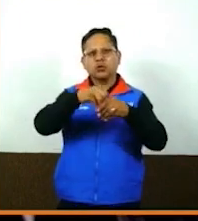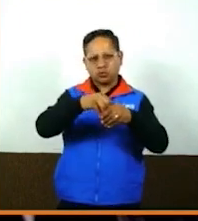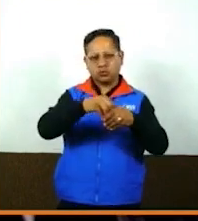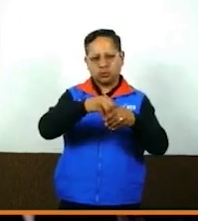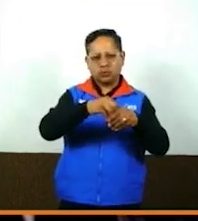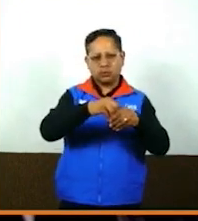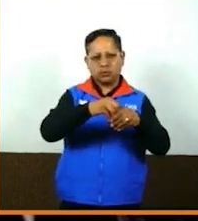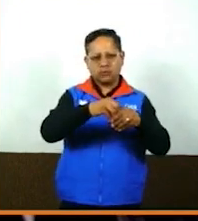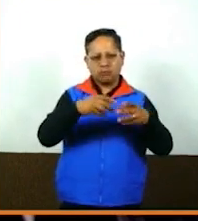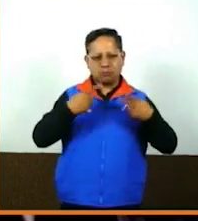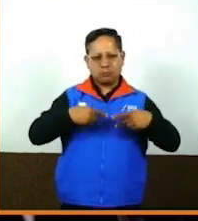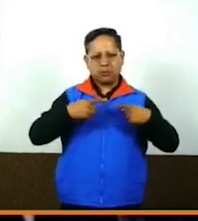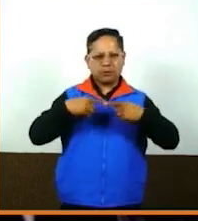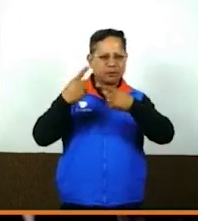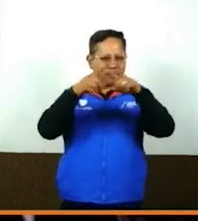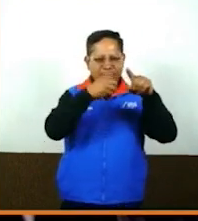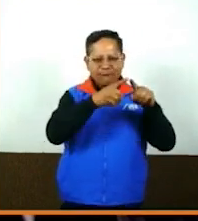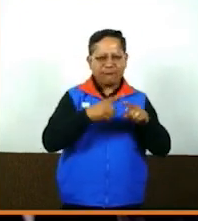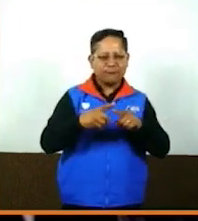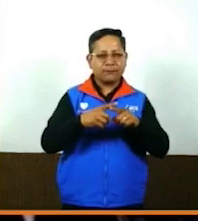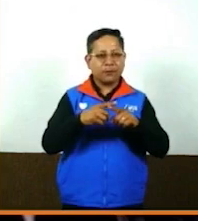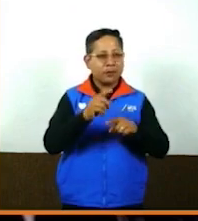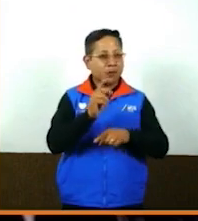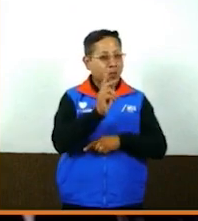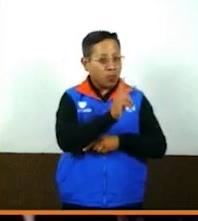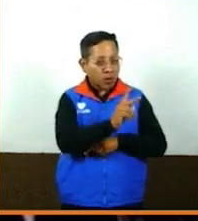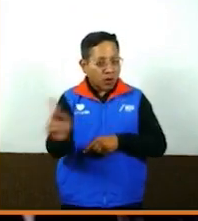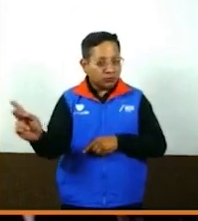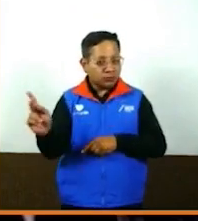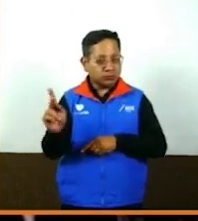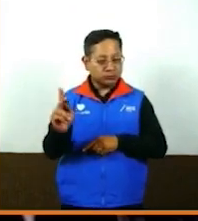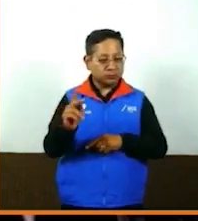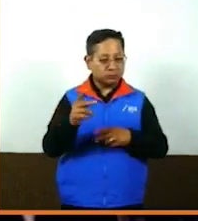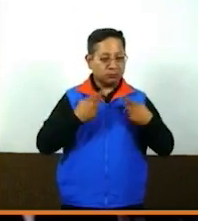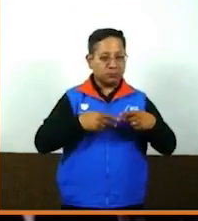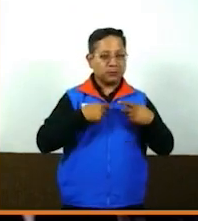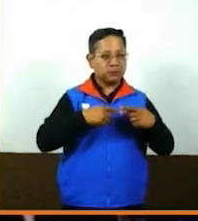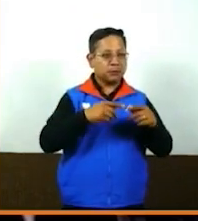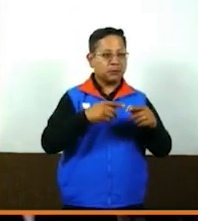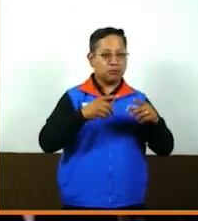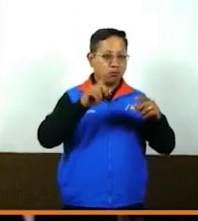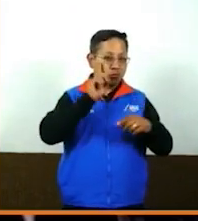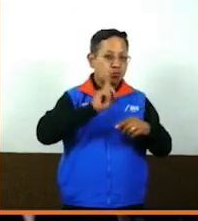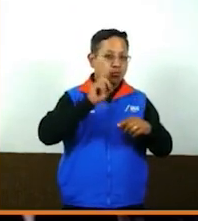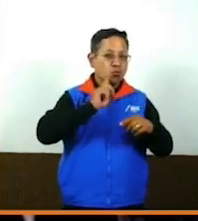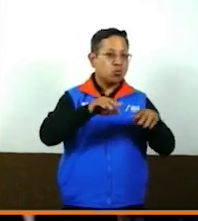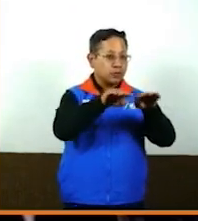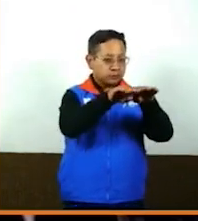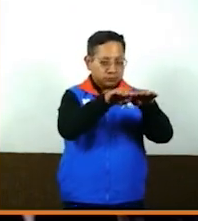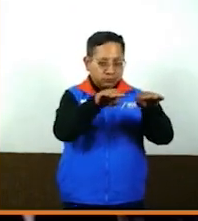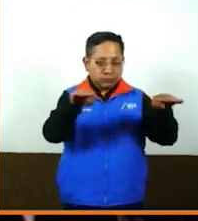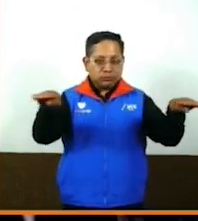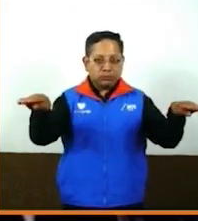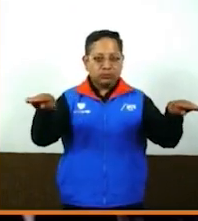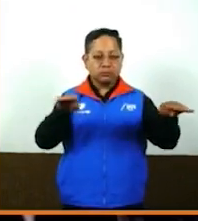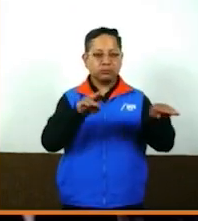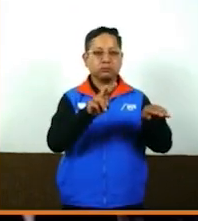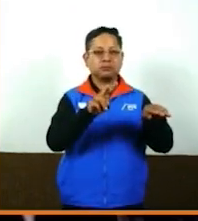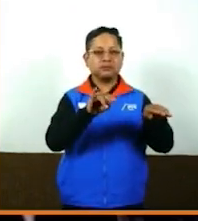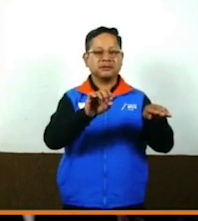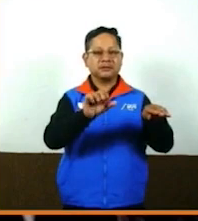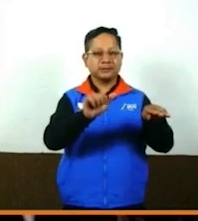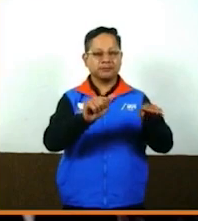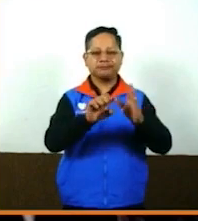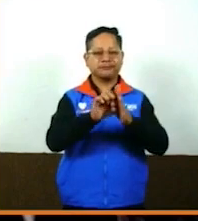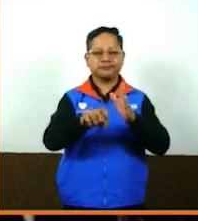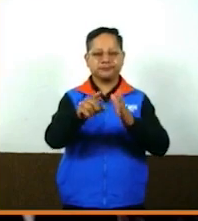por ejemplo, es que todos sus proveedores tienen que tener cierta cantidad de mujeres que participen del negocio de Visa. Es decir,